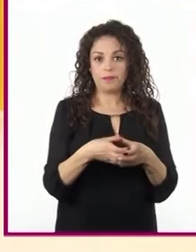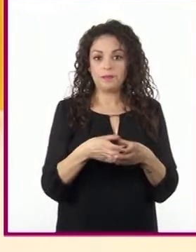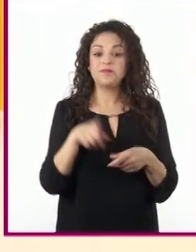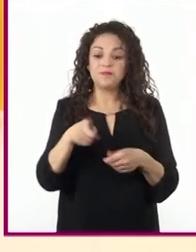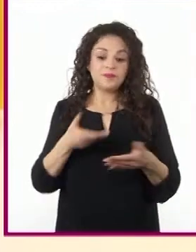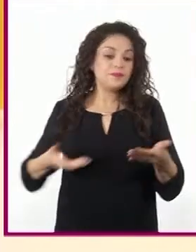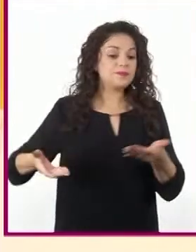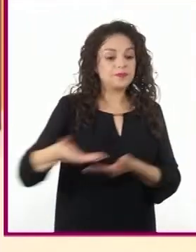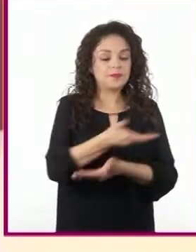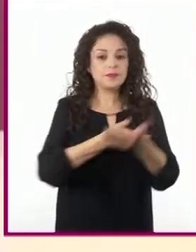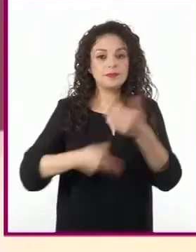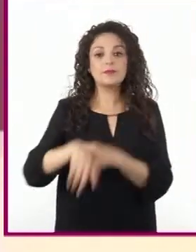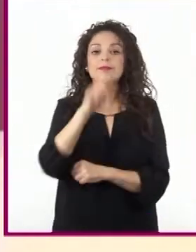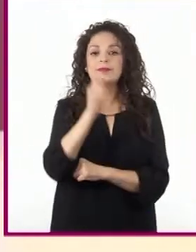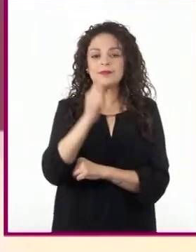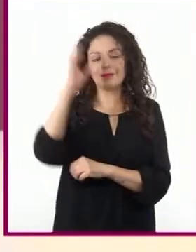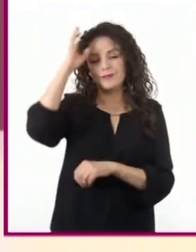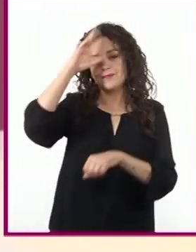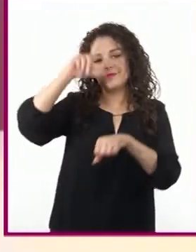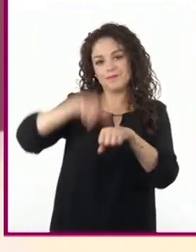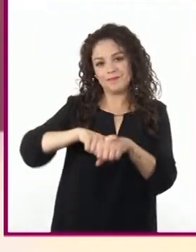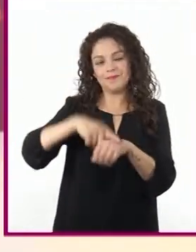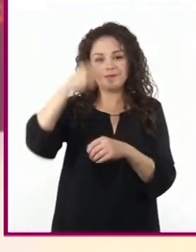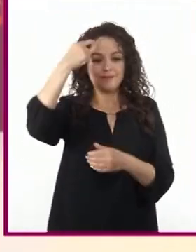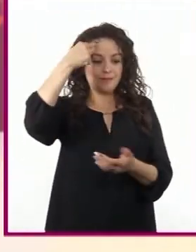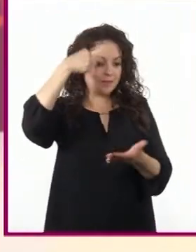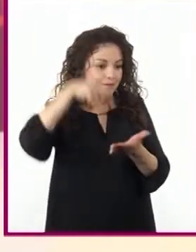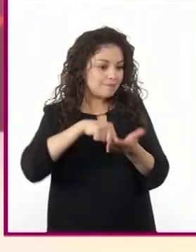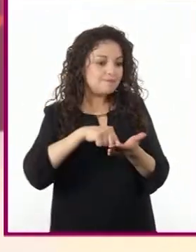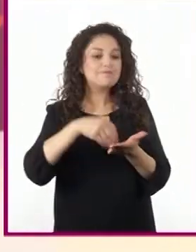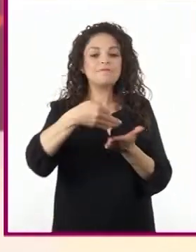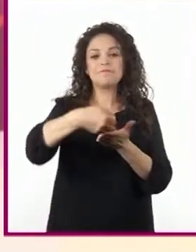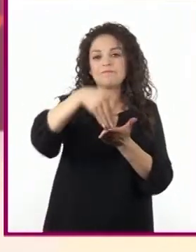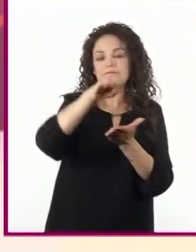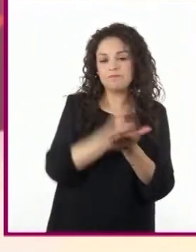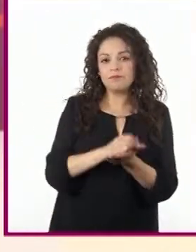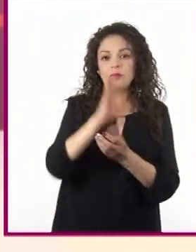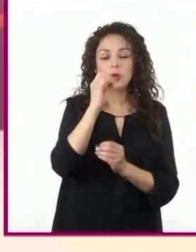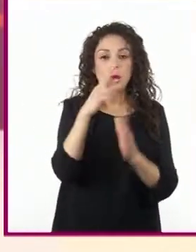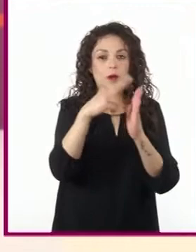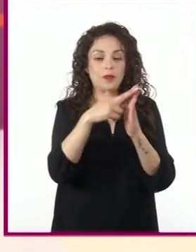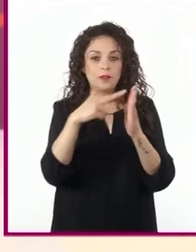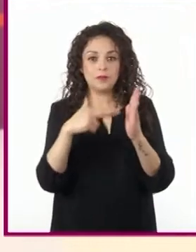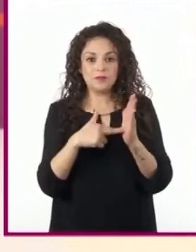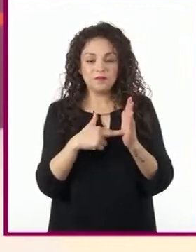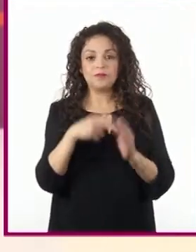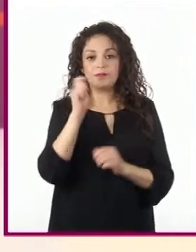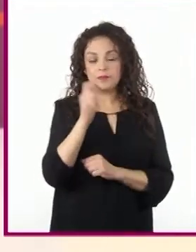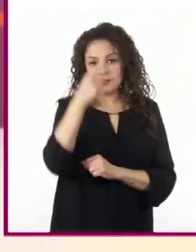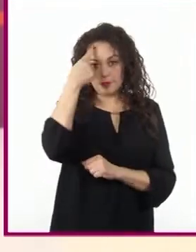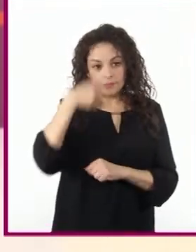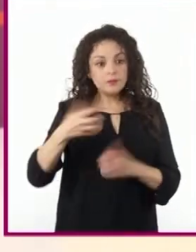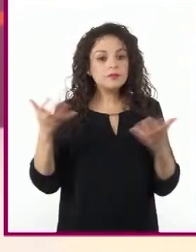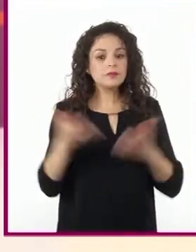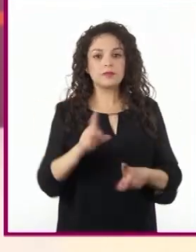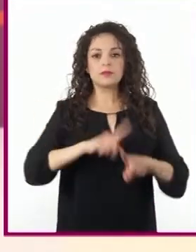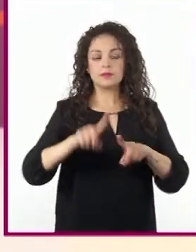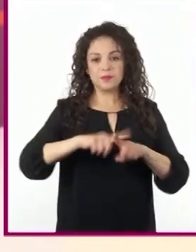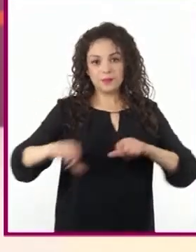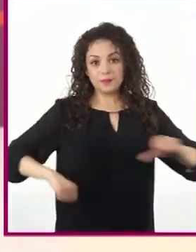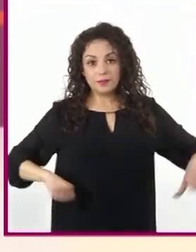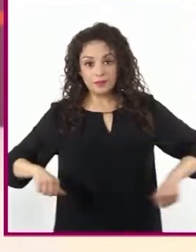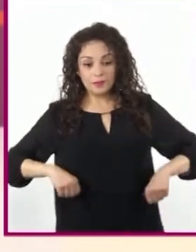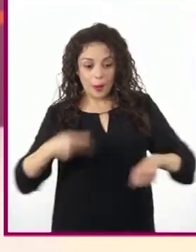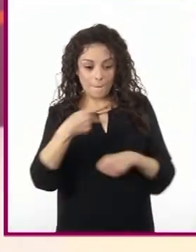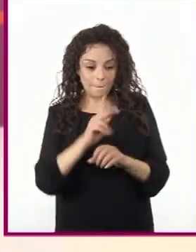comparten una cultura, creencias, valores, ciertas reglas o normas de comportamiento y realizan actividades de manera